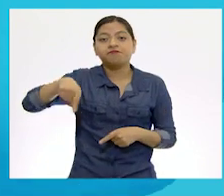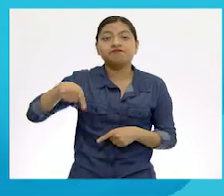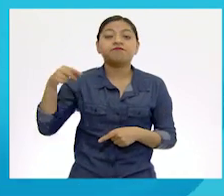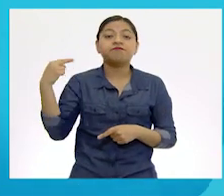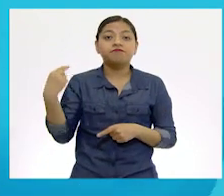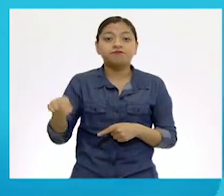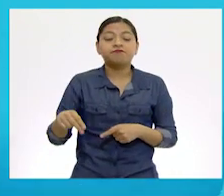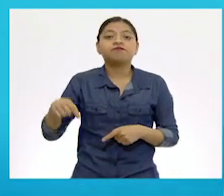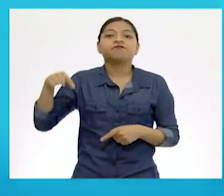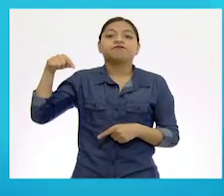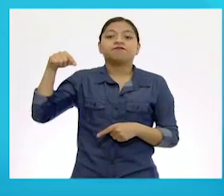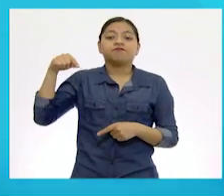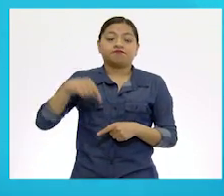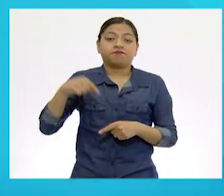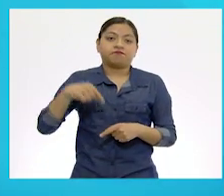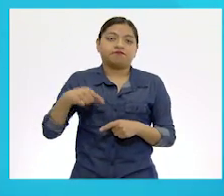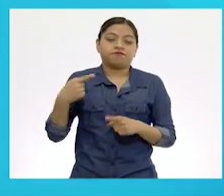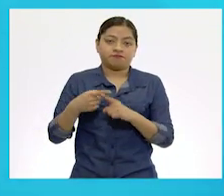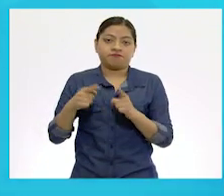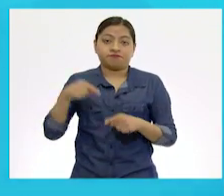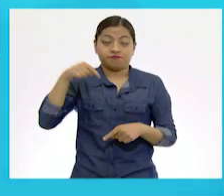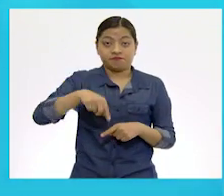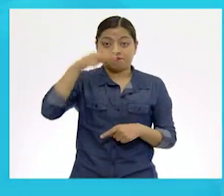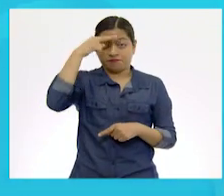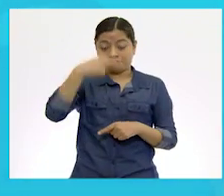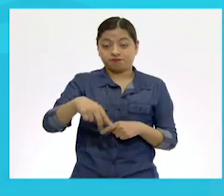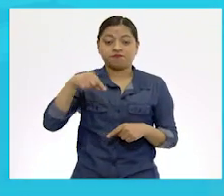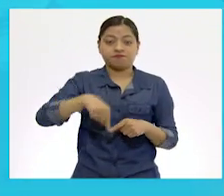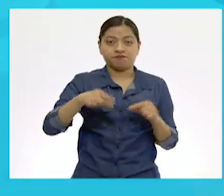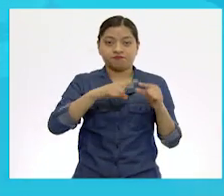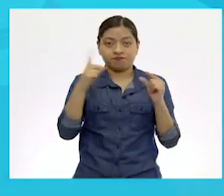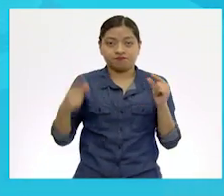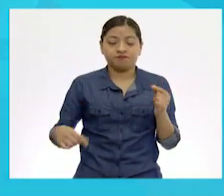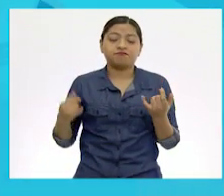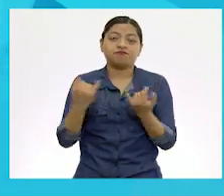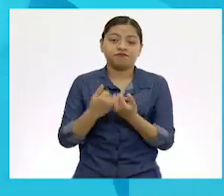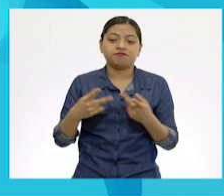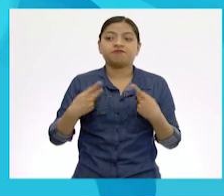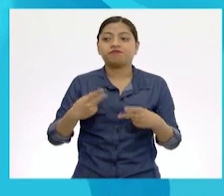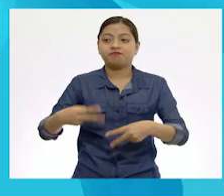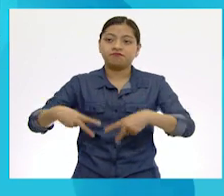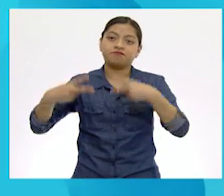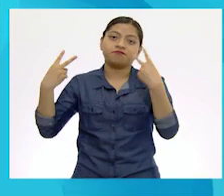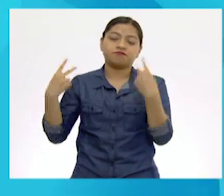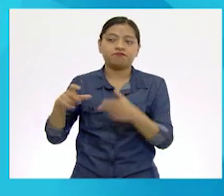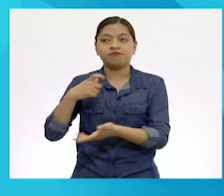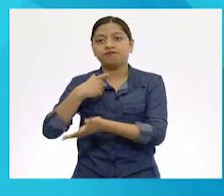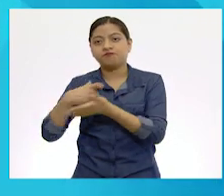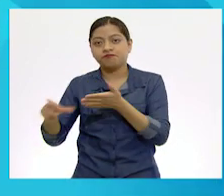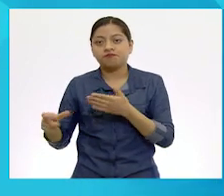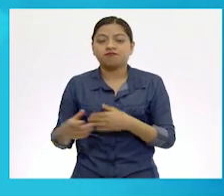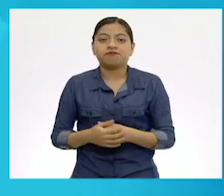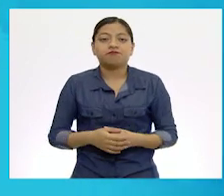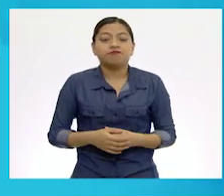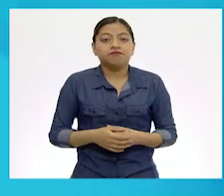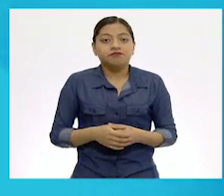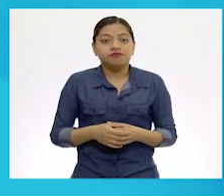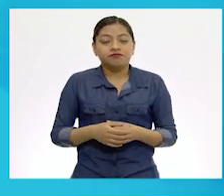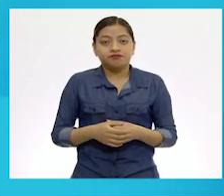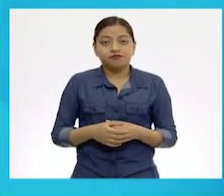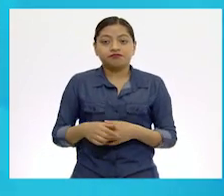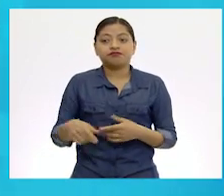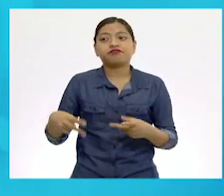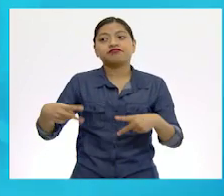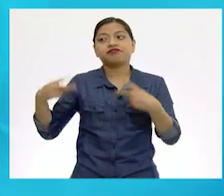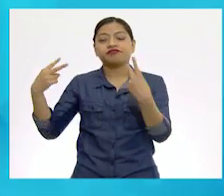especie mexicana. Incluso estas tortugas se prestan al tráfico ilegal en cuanto a capturarlas de vida libre y venderlas